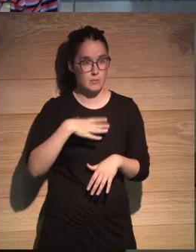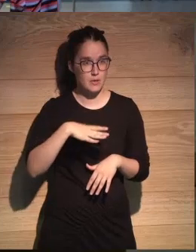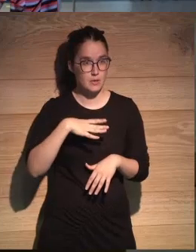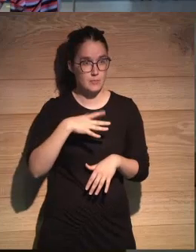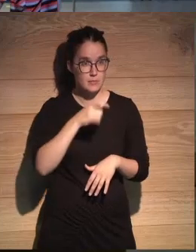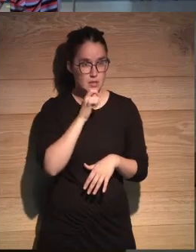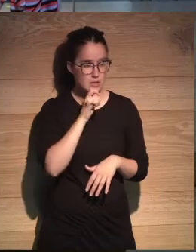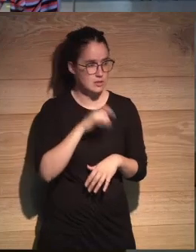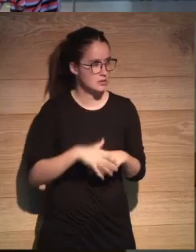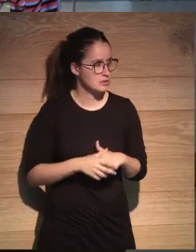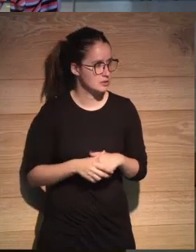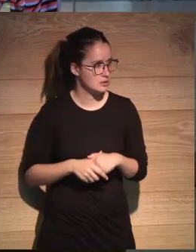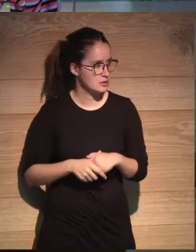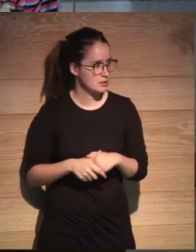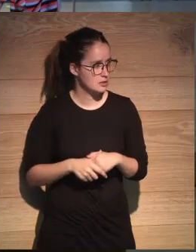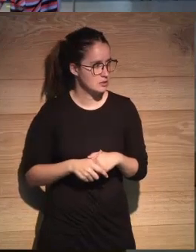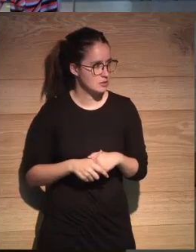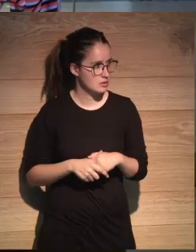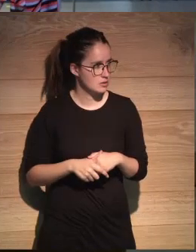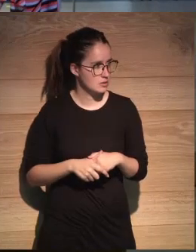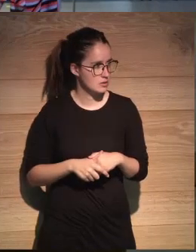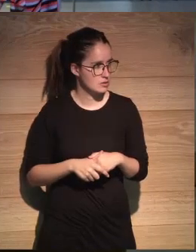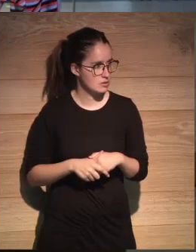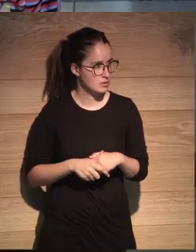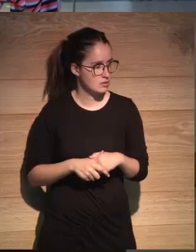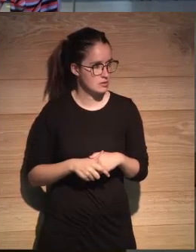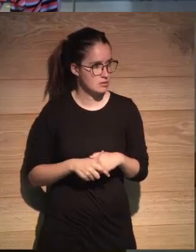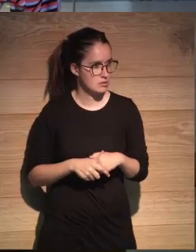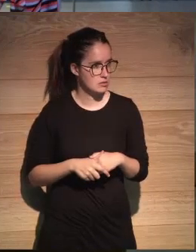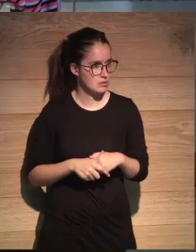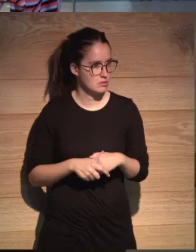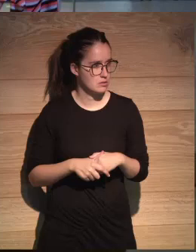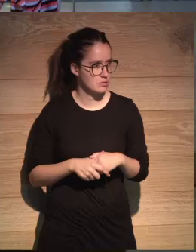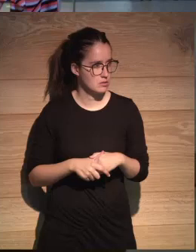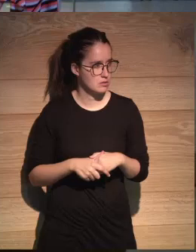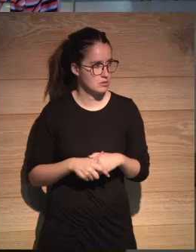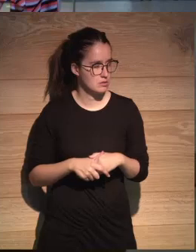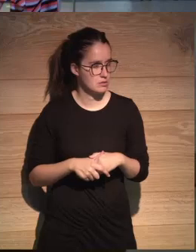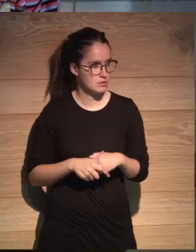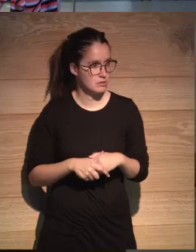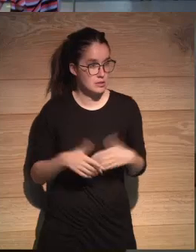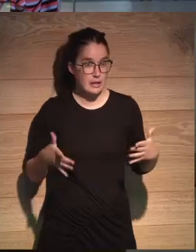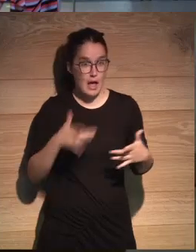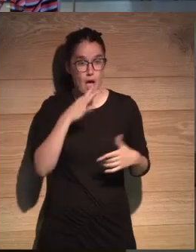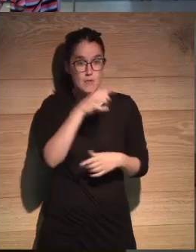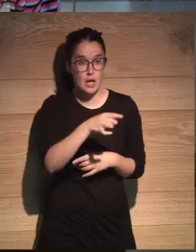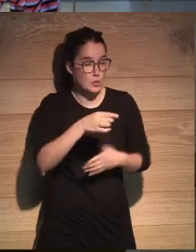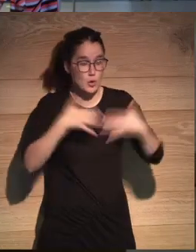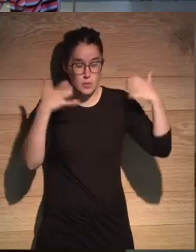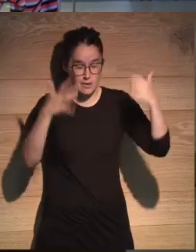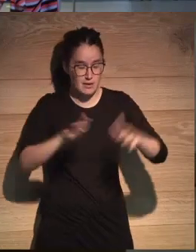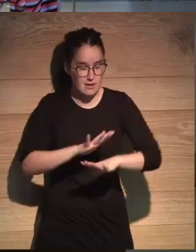allí, déjalo allí. Sí. Primero. No, sí. Vale. Hazla tú. No, espera. Lo que